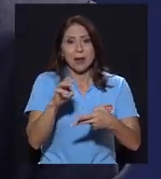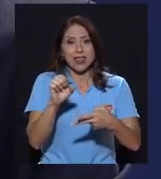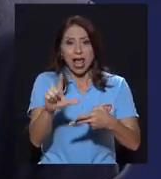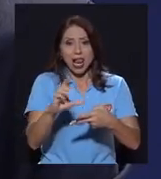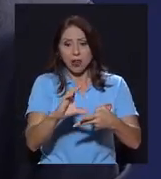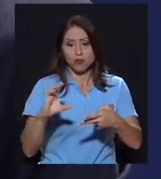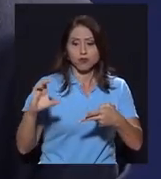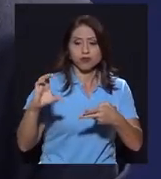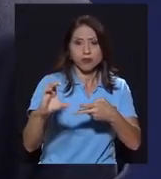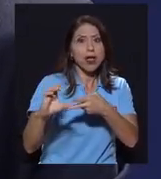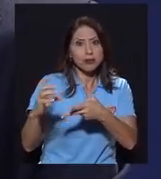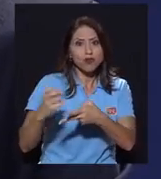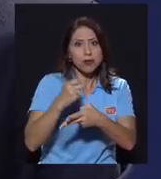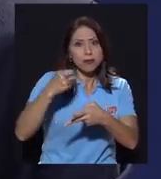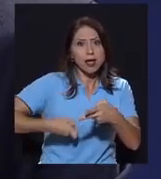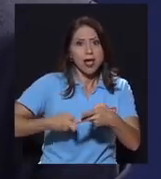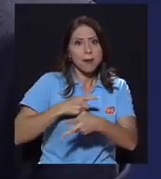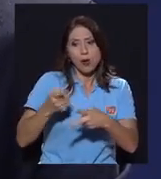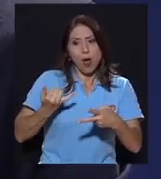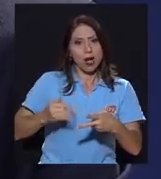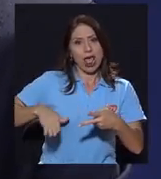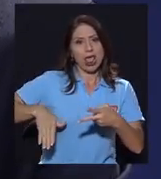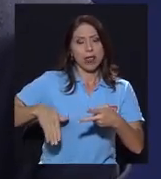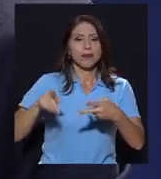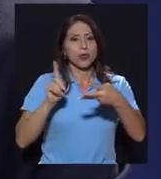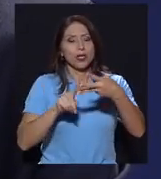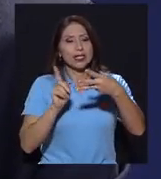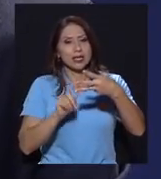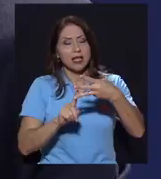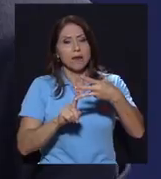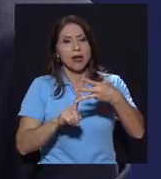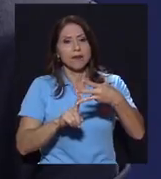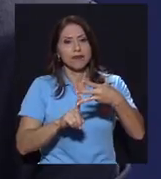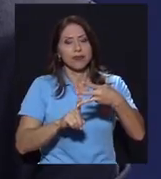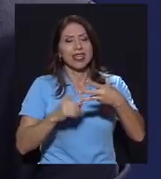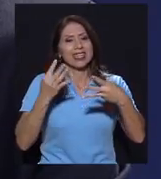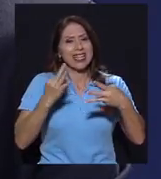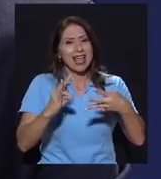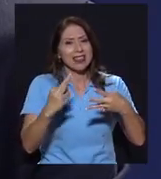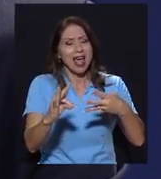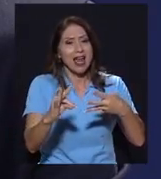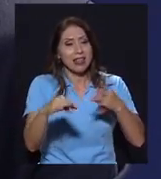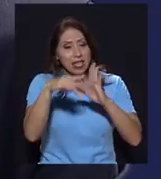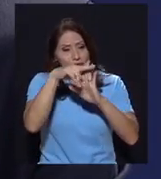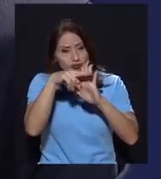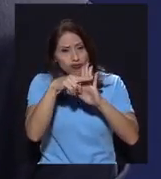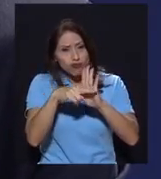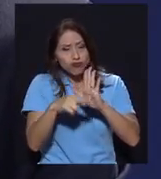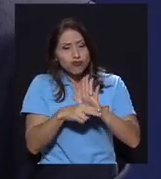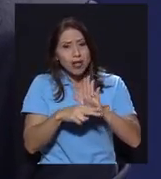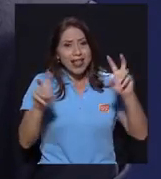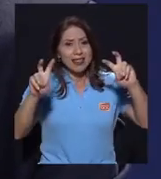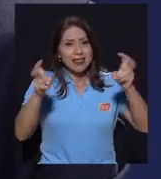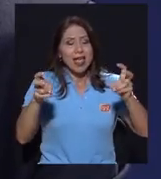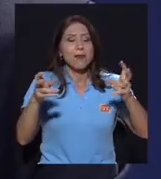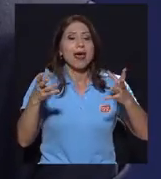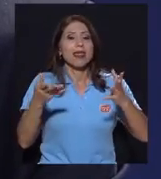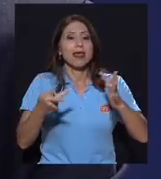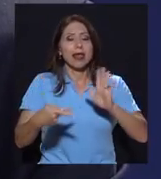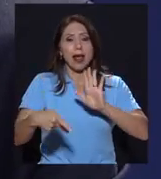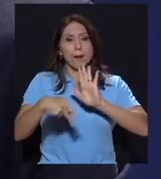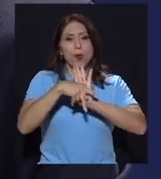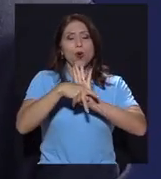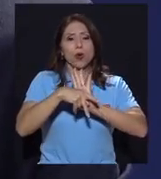un tercer tema tiene que ver con tratar de regular lo que son el tema de la